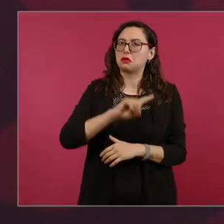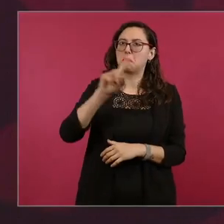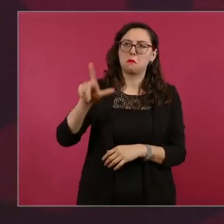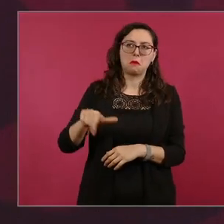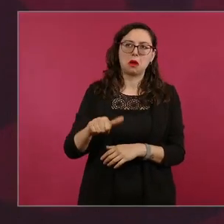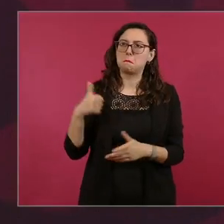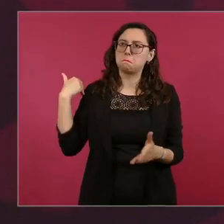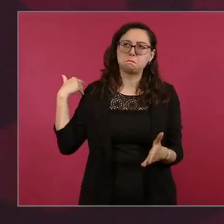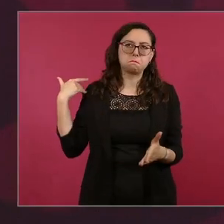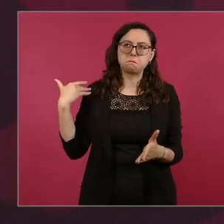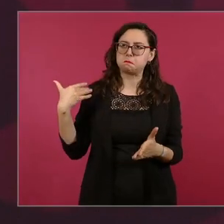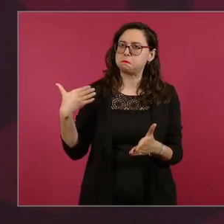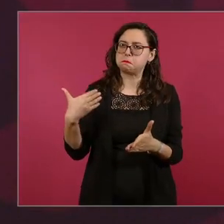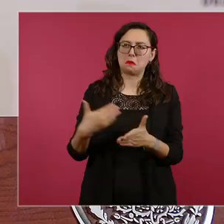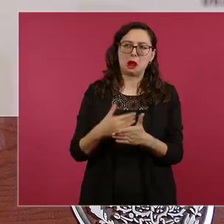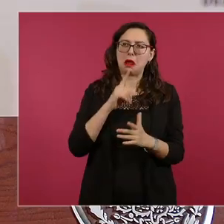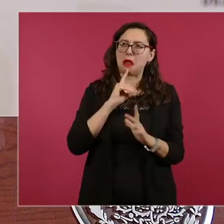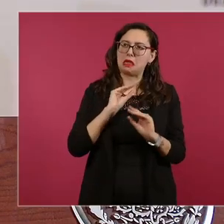pero pues